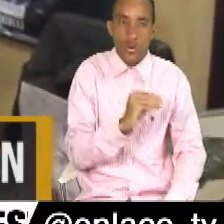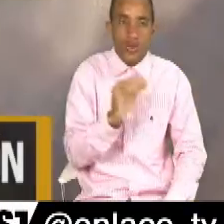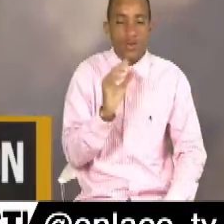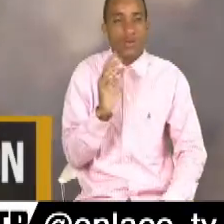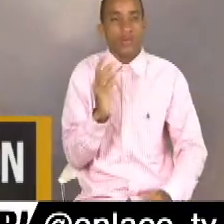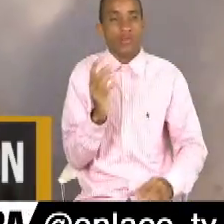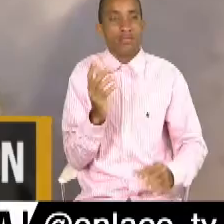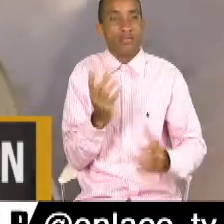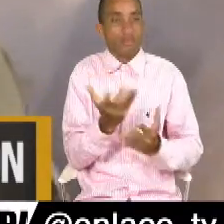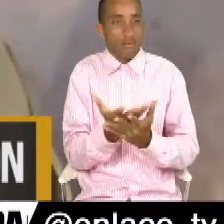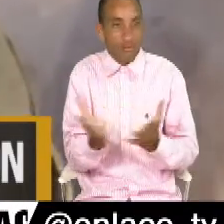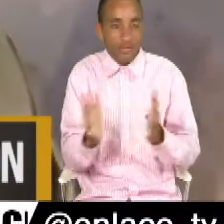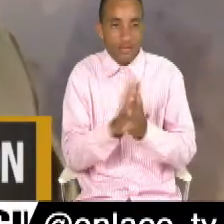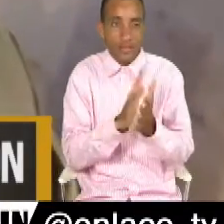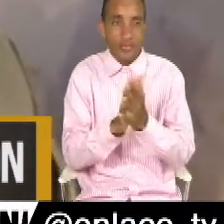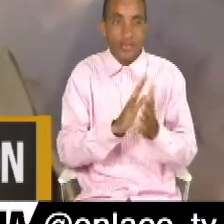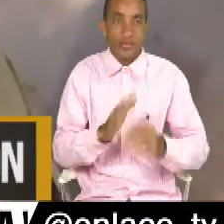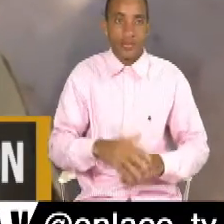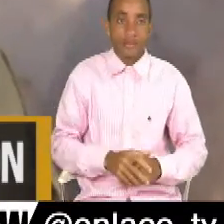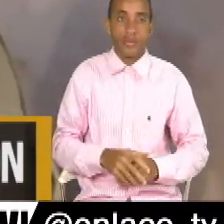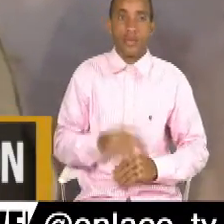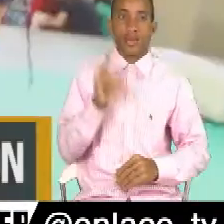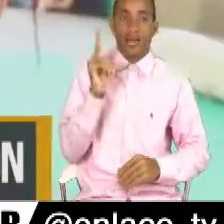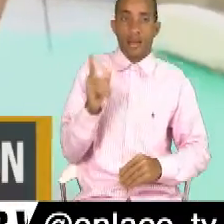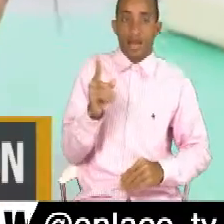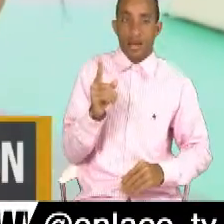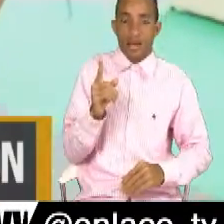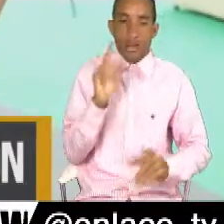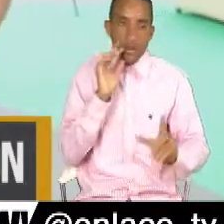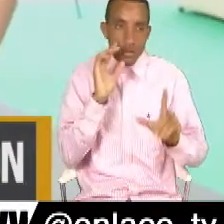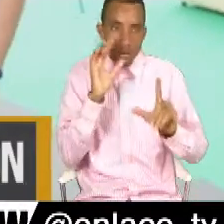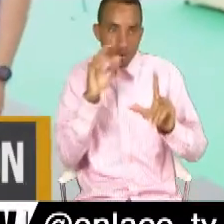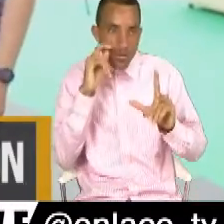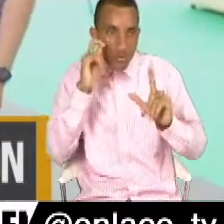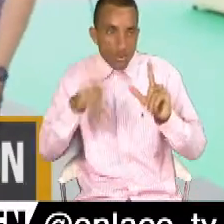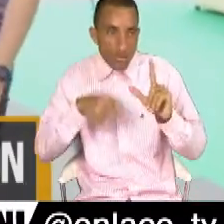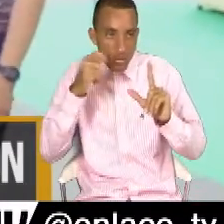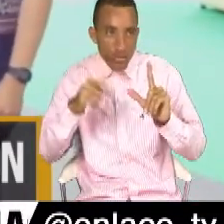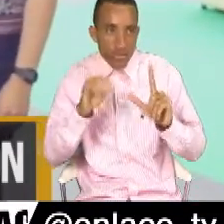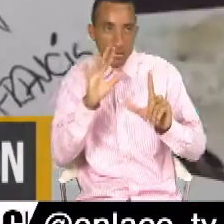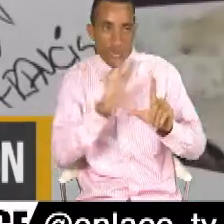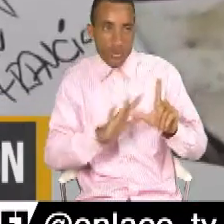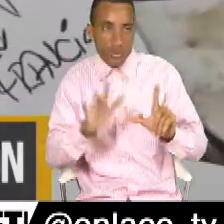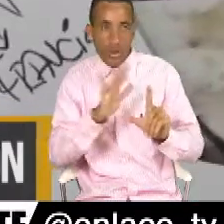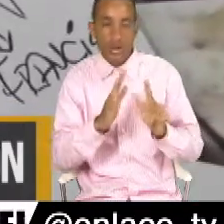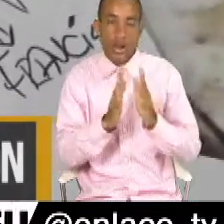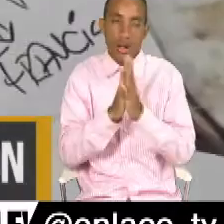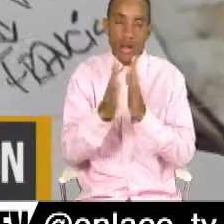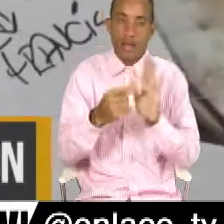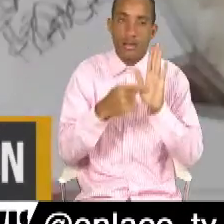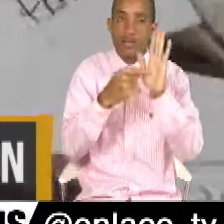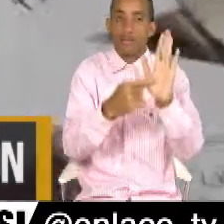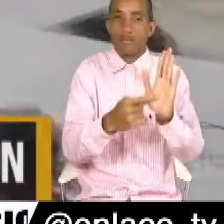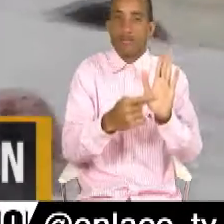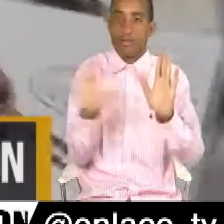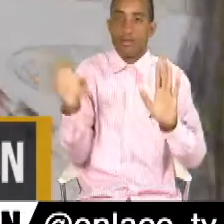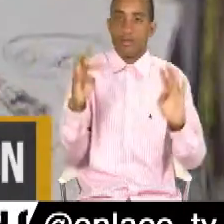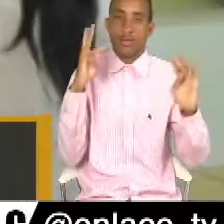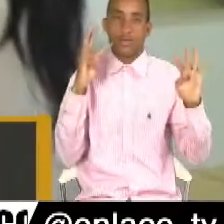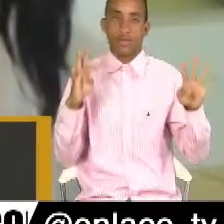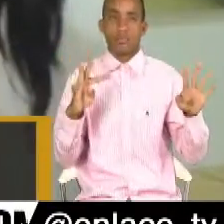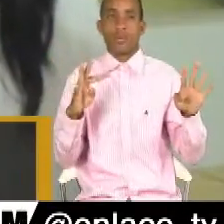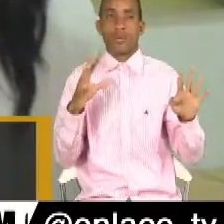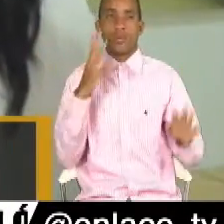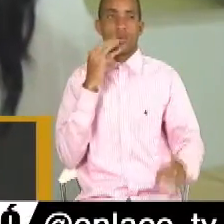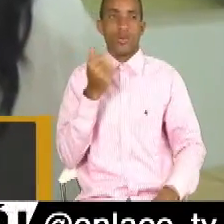auge. El equipo humano y técnico de Filmanía estuvo en este encuentro en la capital antioqueña para brindar a su audiencia lo más destacado de esta experiencia única.